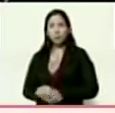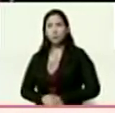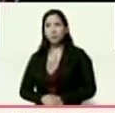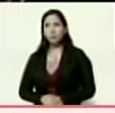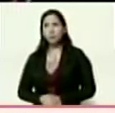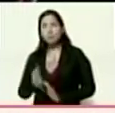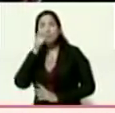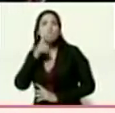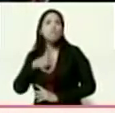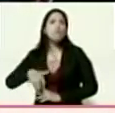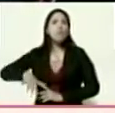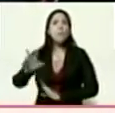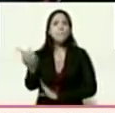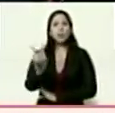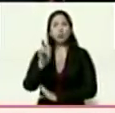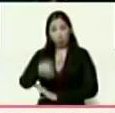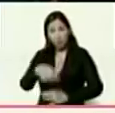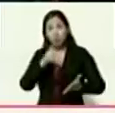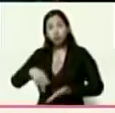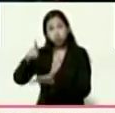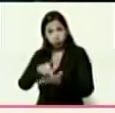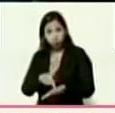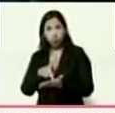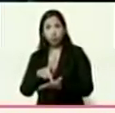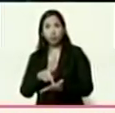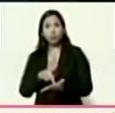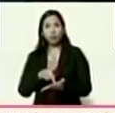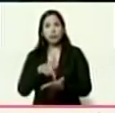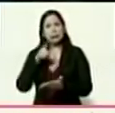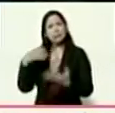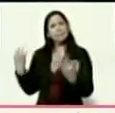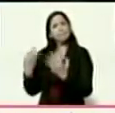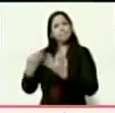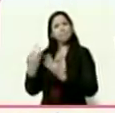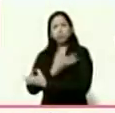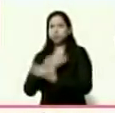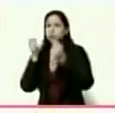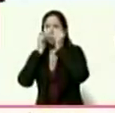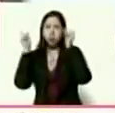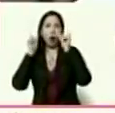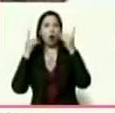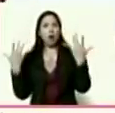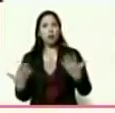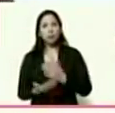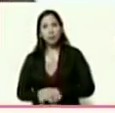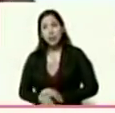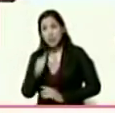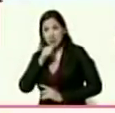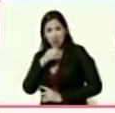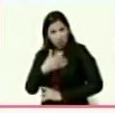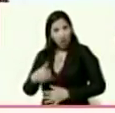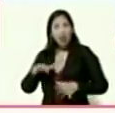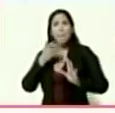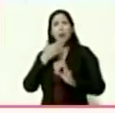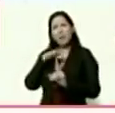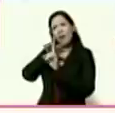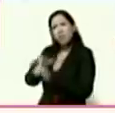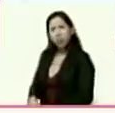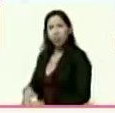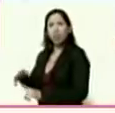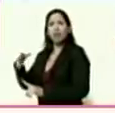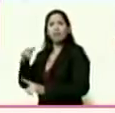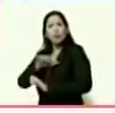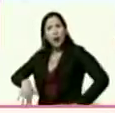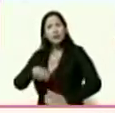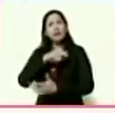al pueblo de Venezuela que participó. Un hecho en verdad extraordinario. Quien quiera seguir subestimando a las